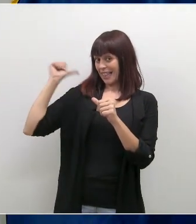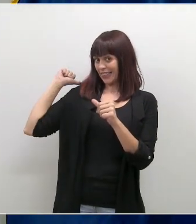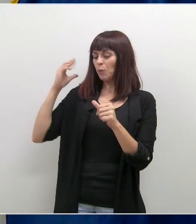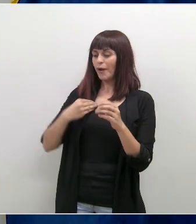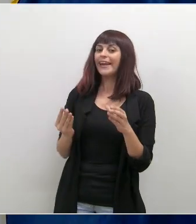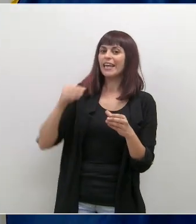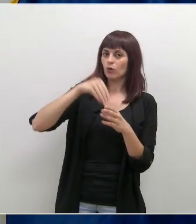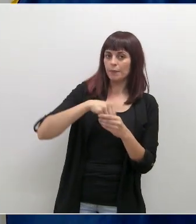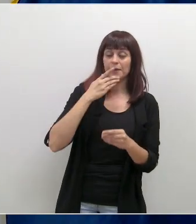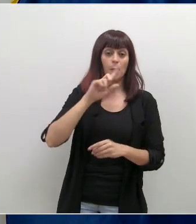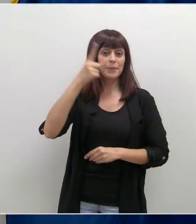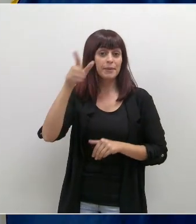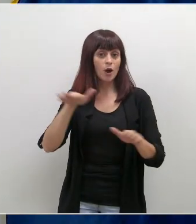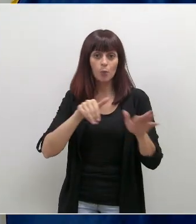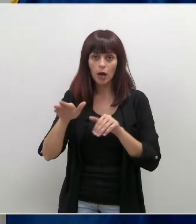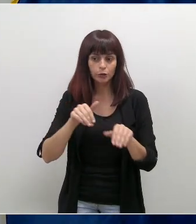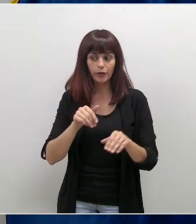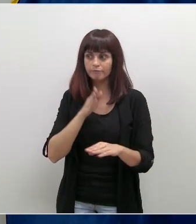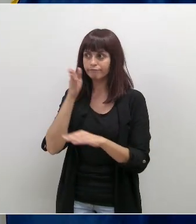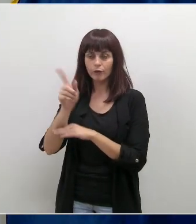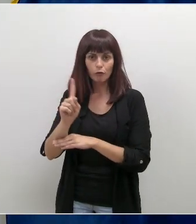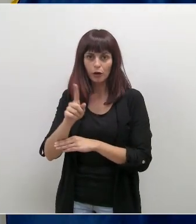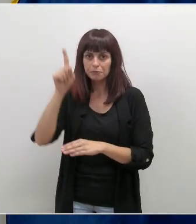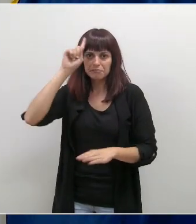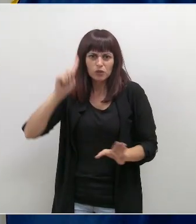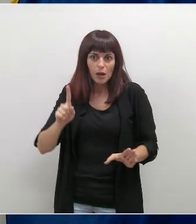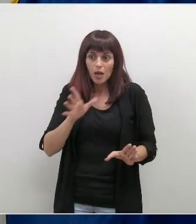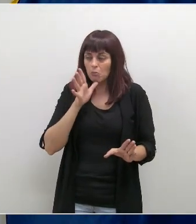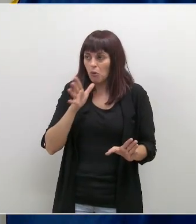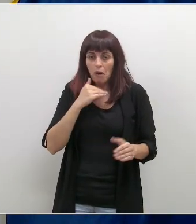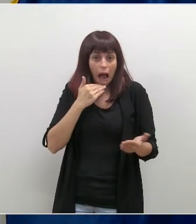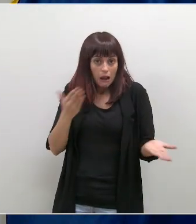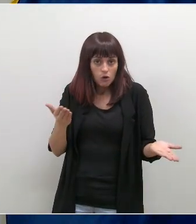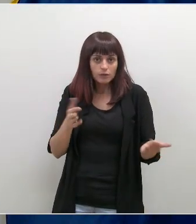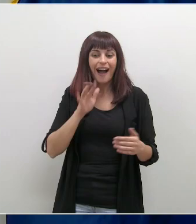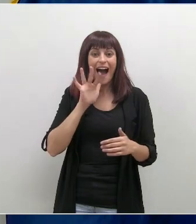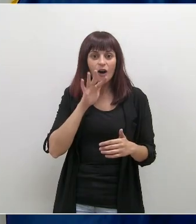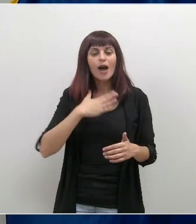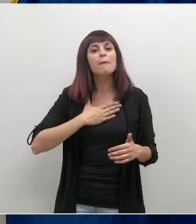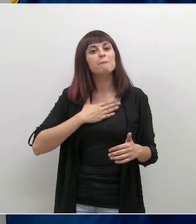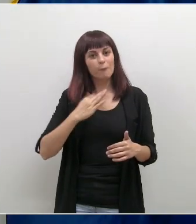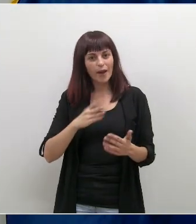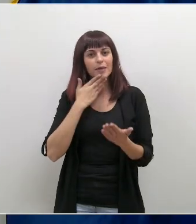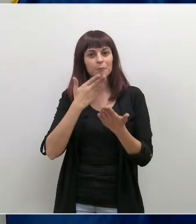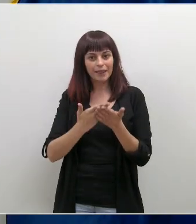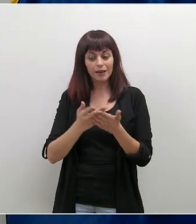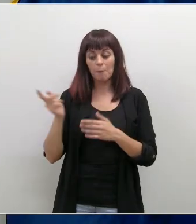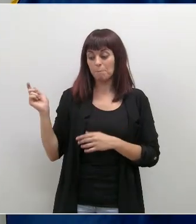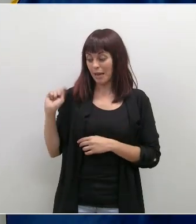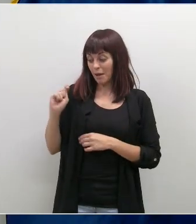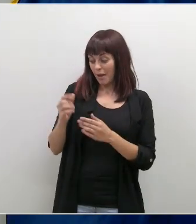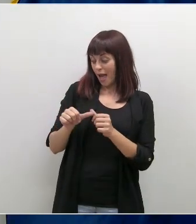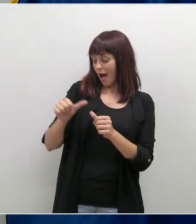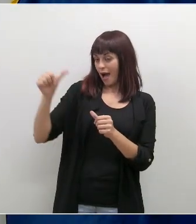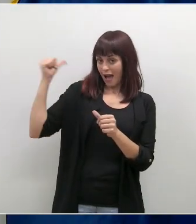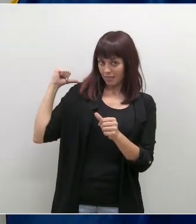si en la primera convocatoria no acudieron porque no lo subieron o por lo que fuera, ahora mismo ya pueden pedir esas mensualidades de alquiler